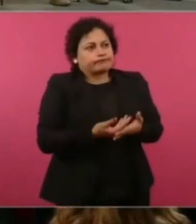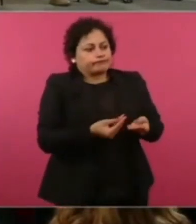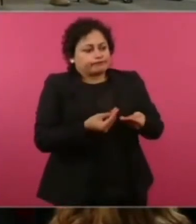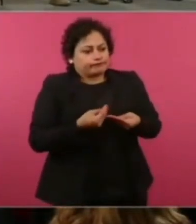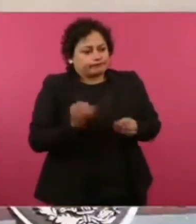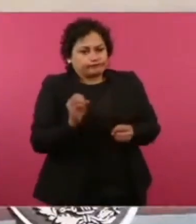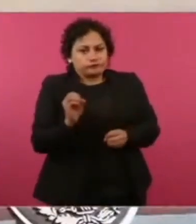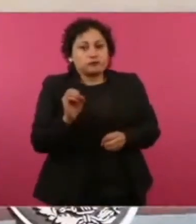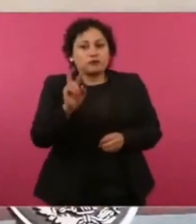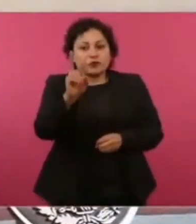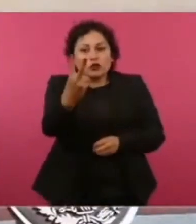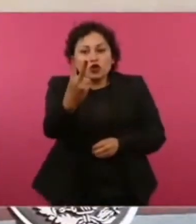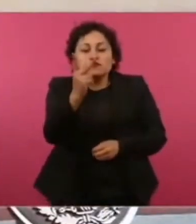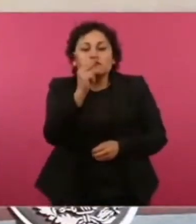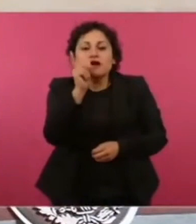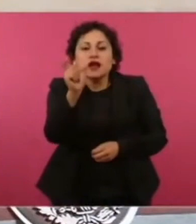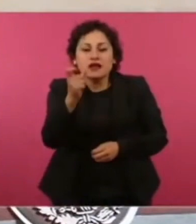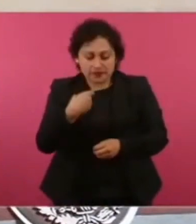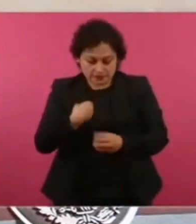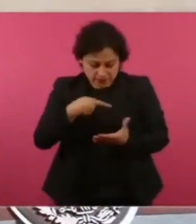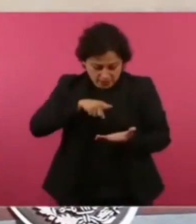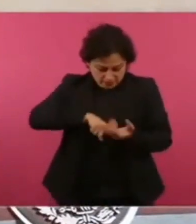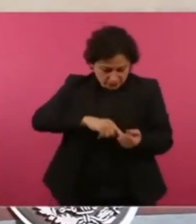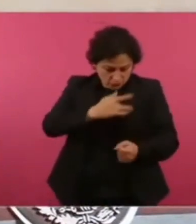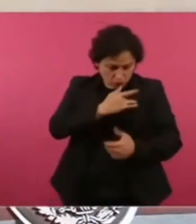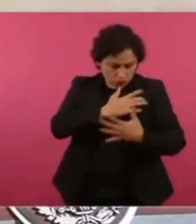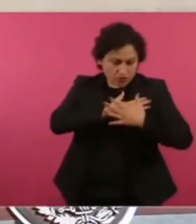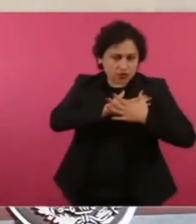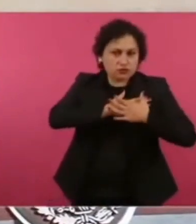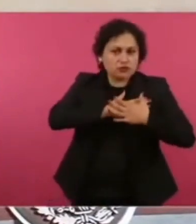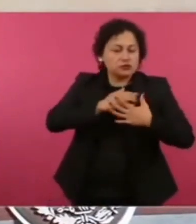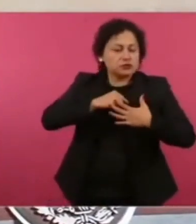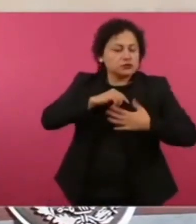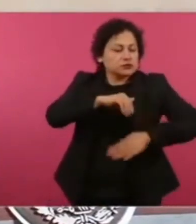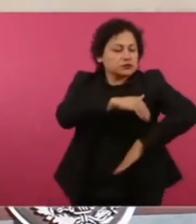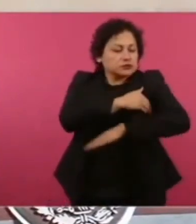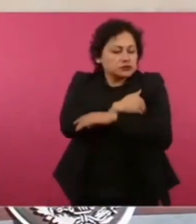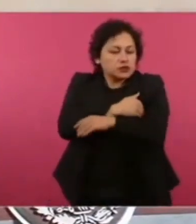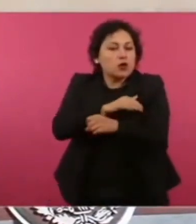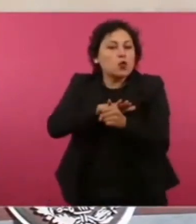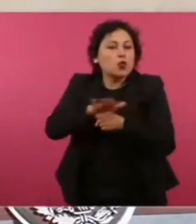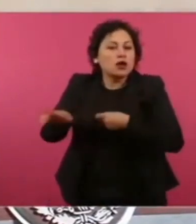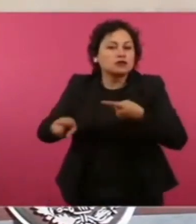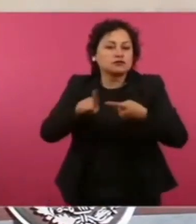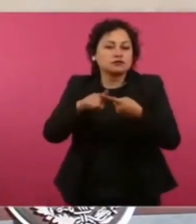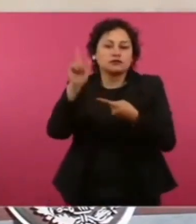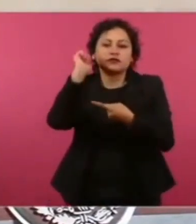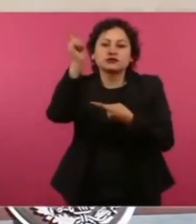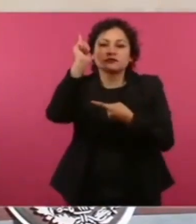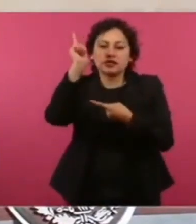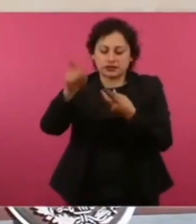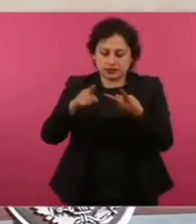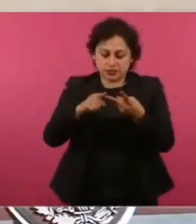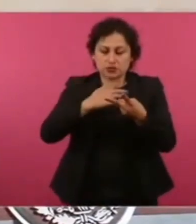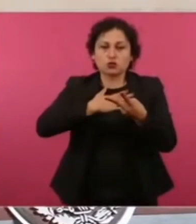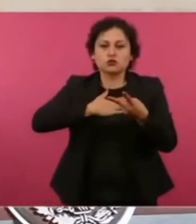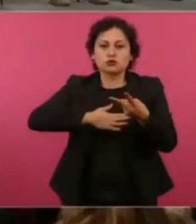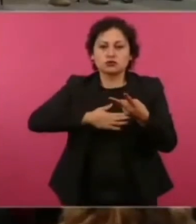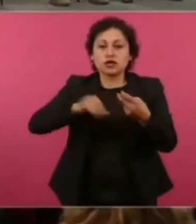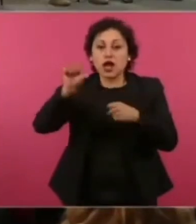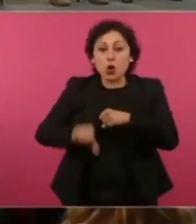corazón que es la esperanza y la justicia y la hoy hoy tenemos justicia señor presidente